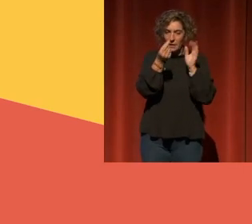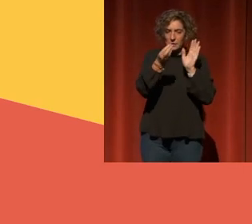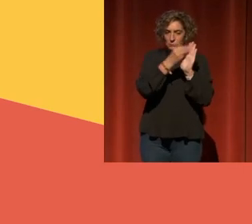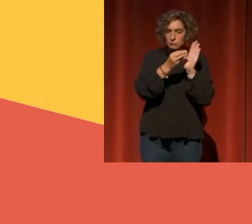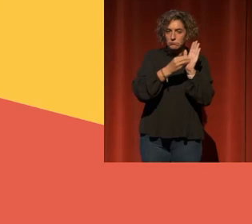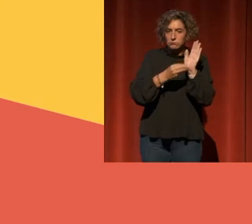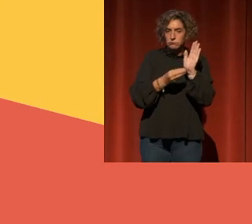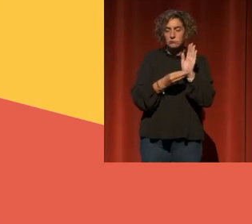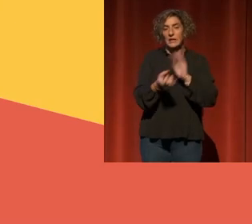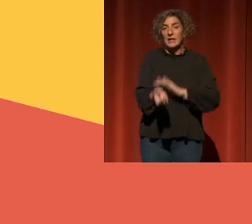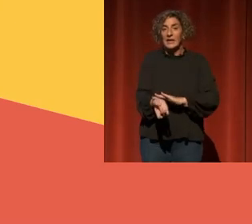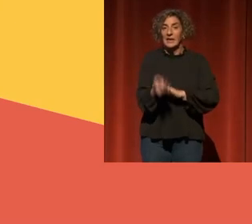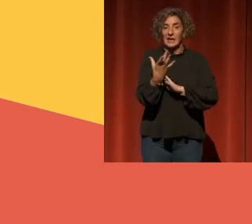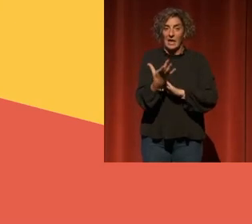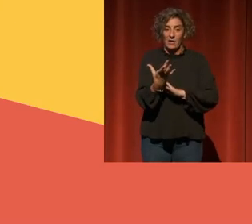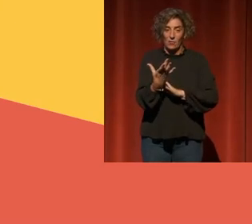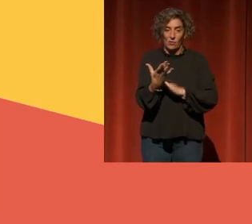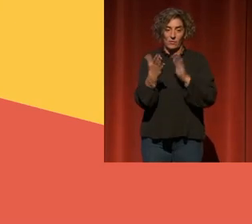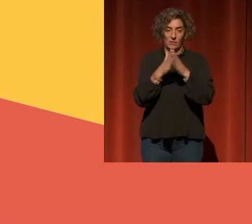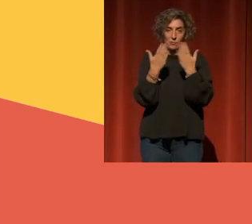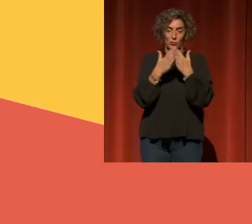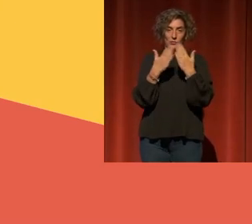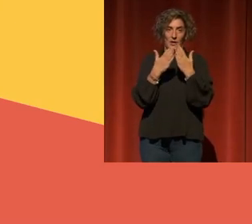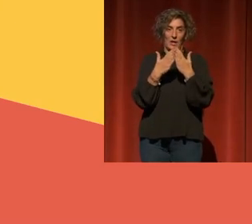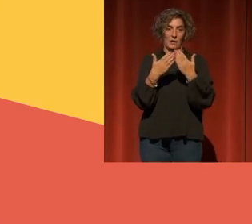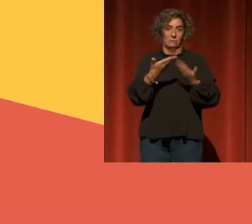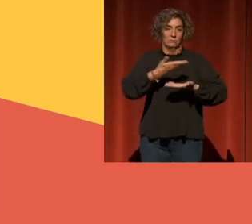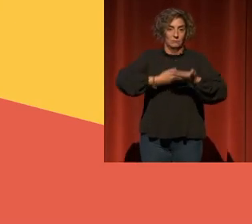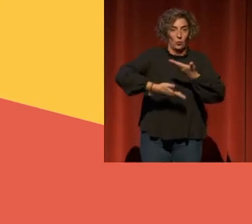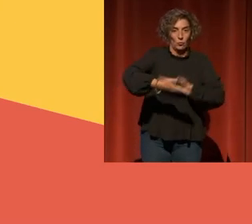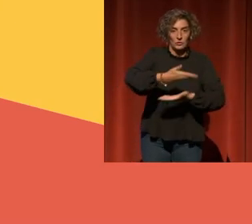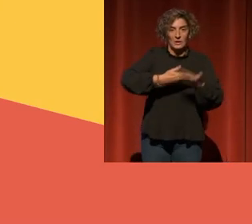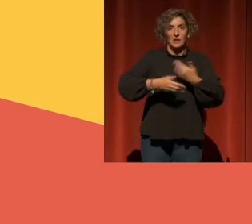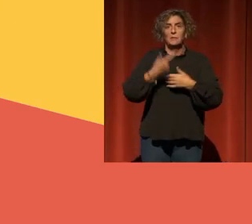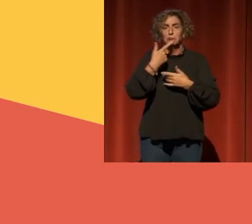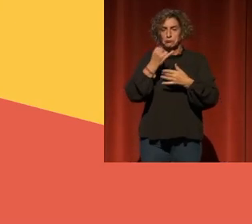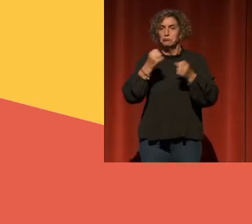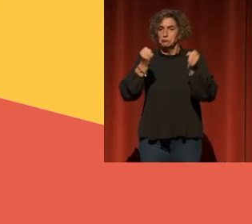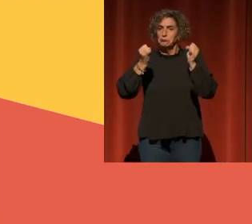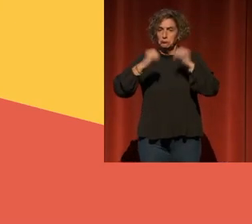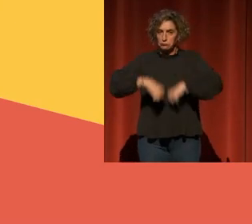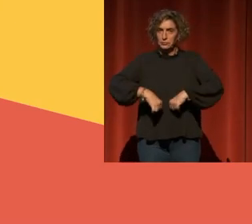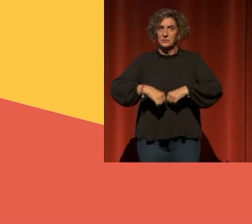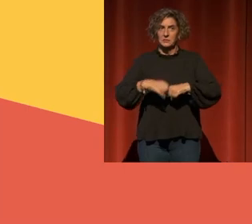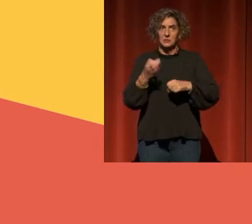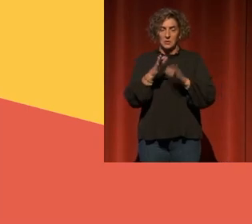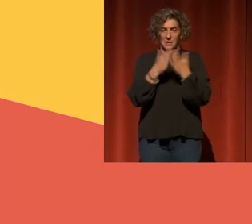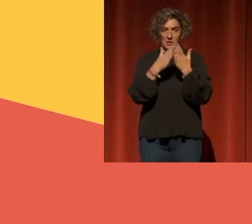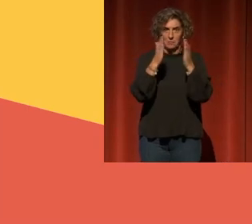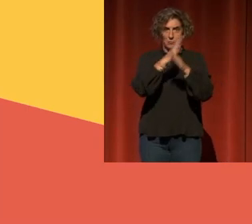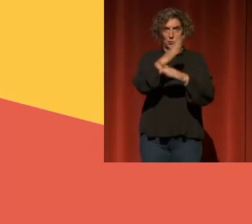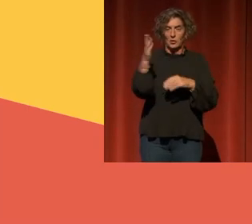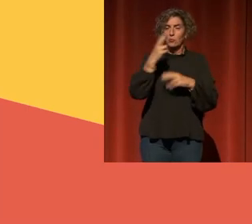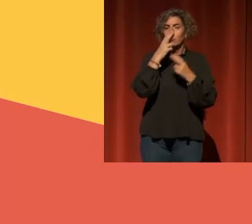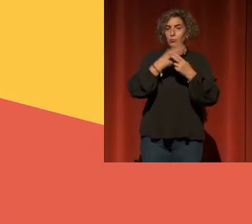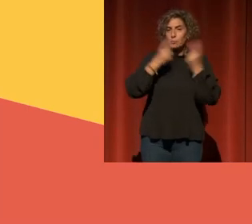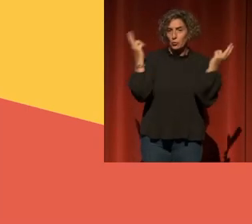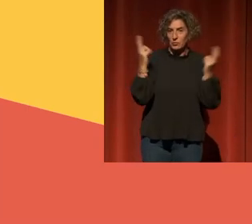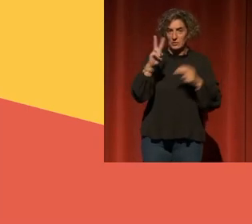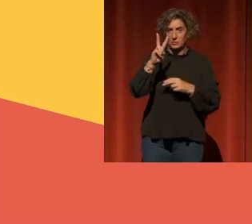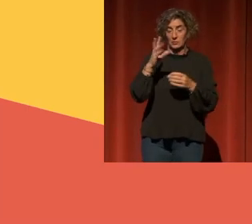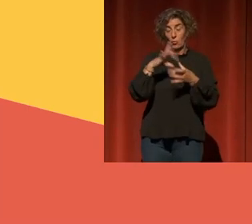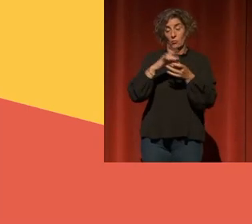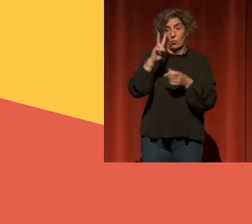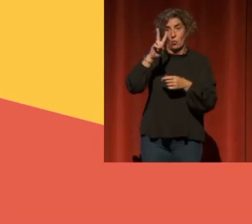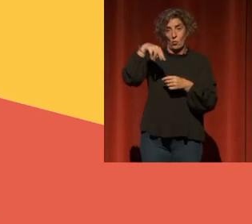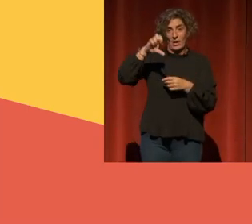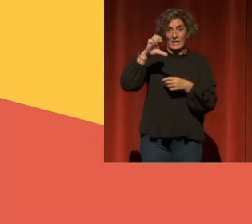creación de una biblioteca comunitaria manifiesta su conformidad con el manifiesto sobre bibliotecas públicas de ifla y UNESCO Bueno del